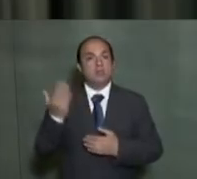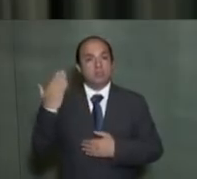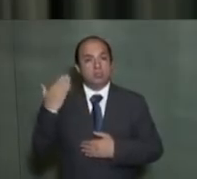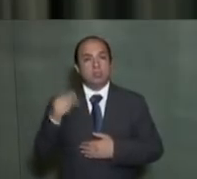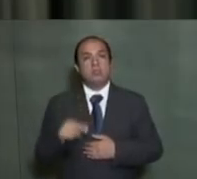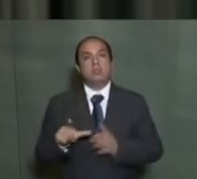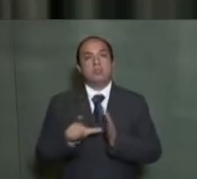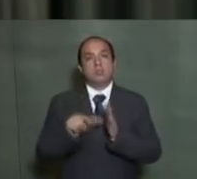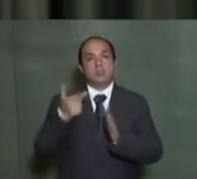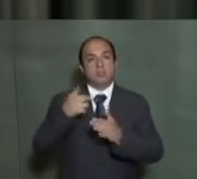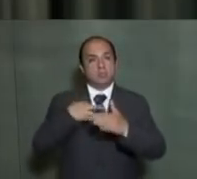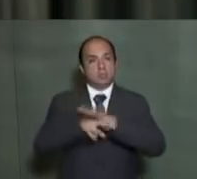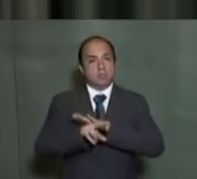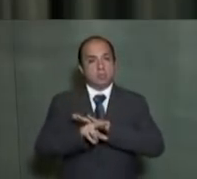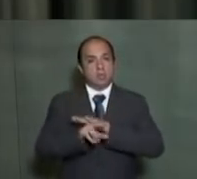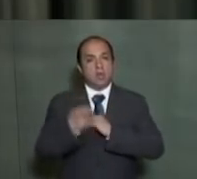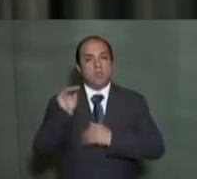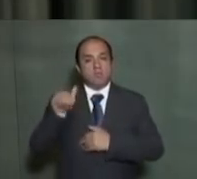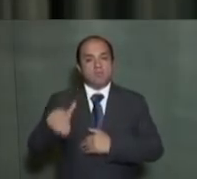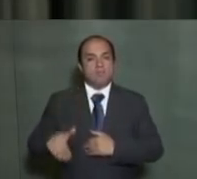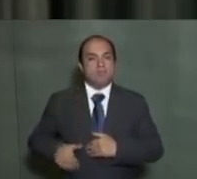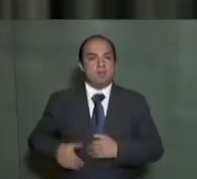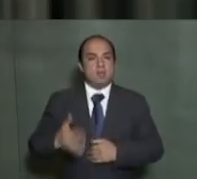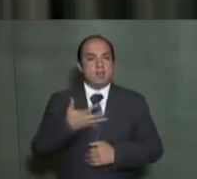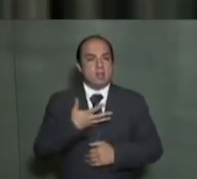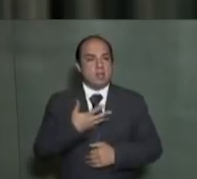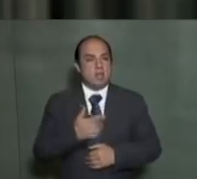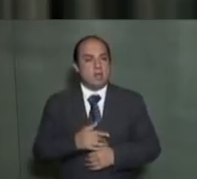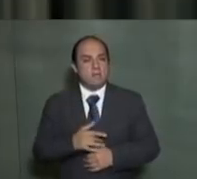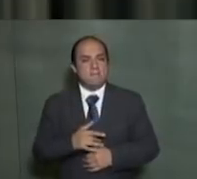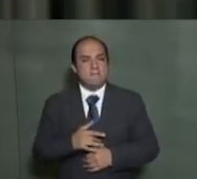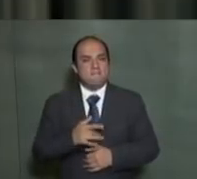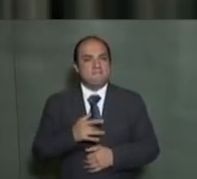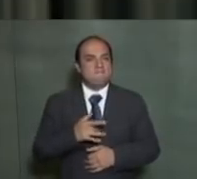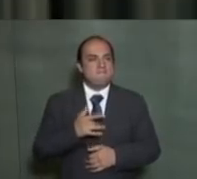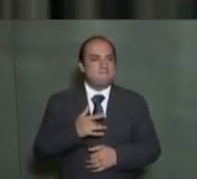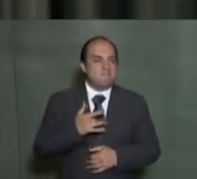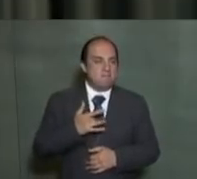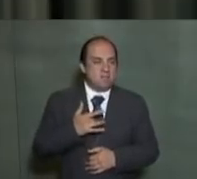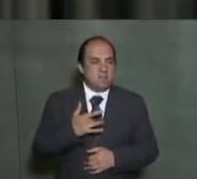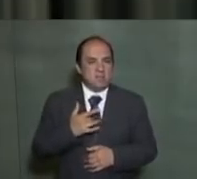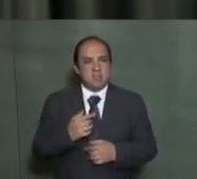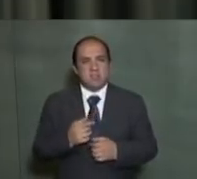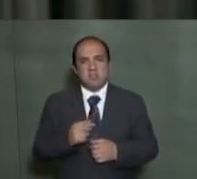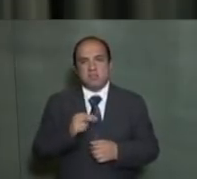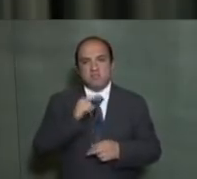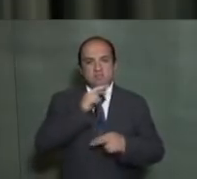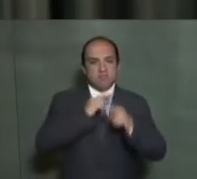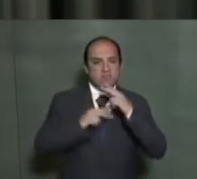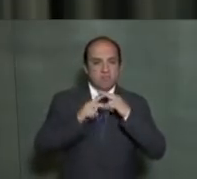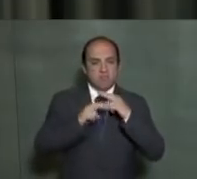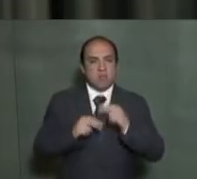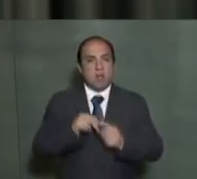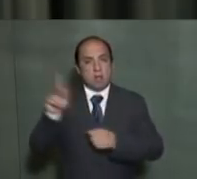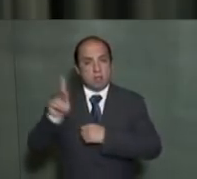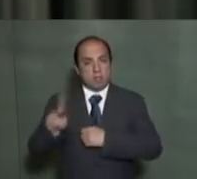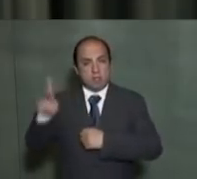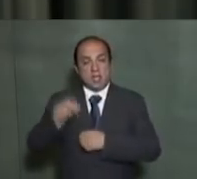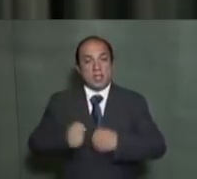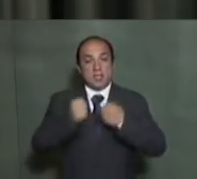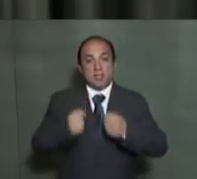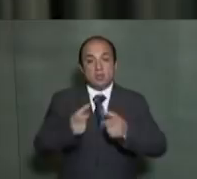Un incidente que ha generado incertidumbre en la población sobre la seguridad de la infraestructura y